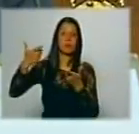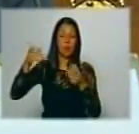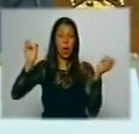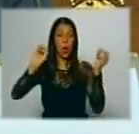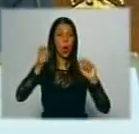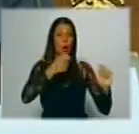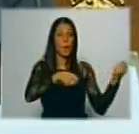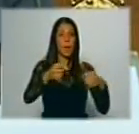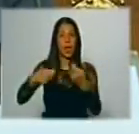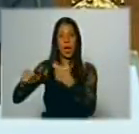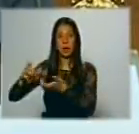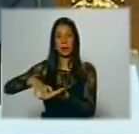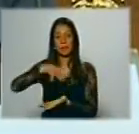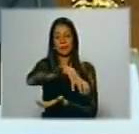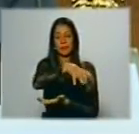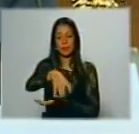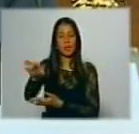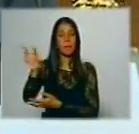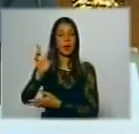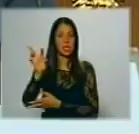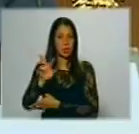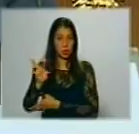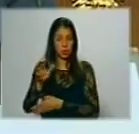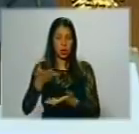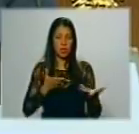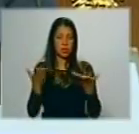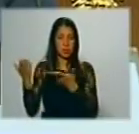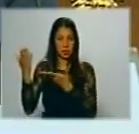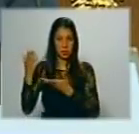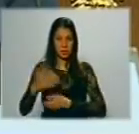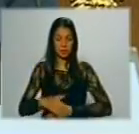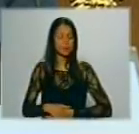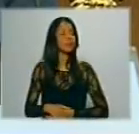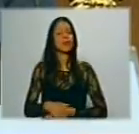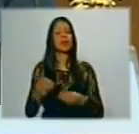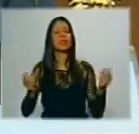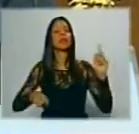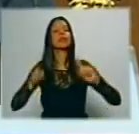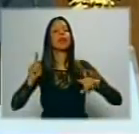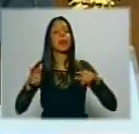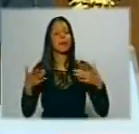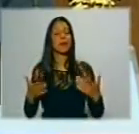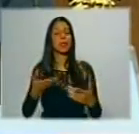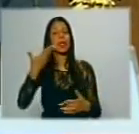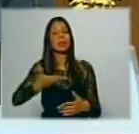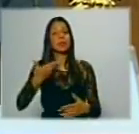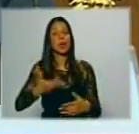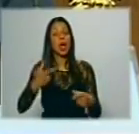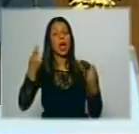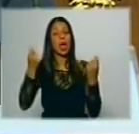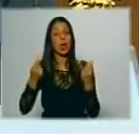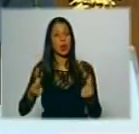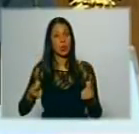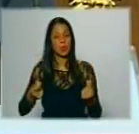distribución, comercialización y prestadores de servicios, de acuerdo a su importancia